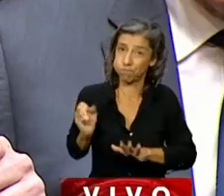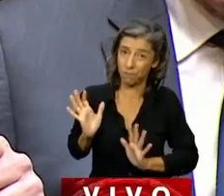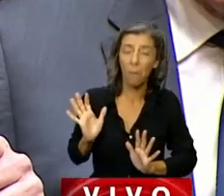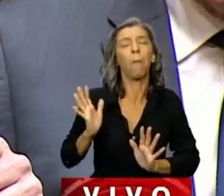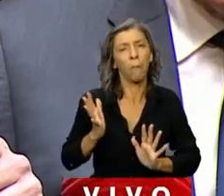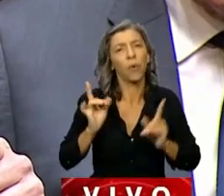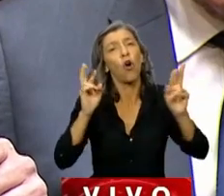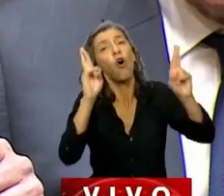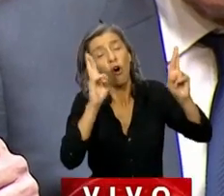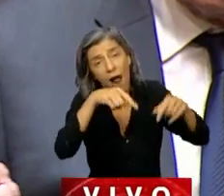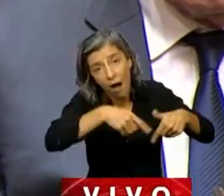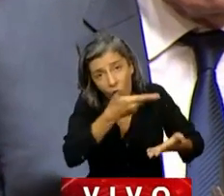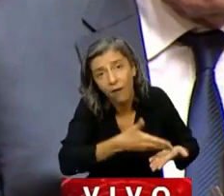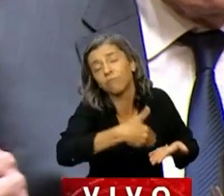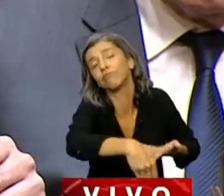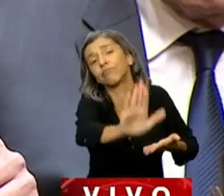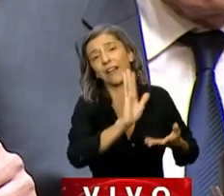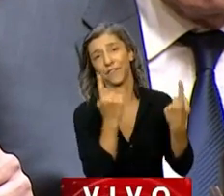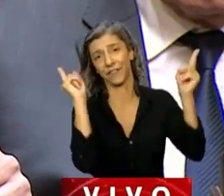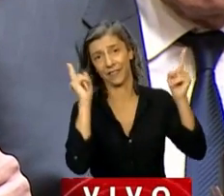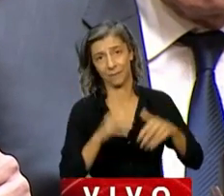presidente provisional ahora de Marchi,